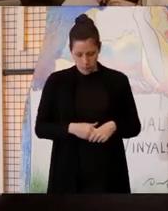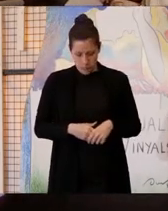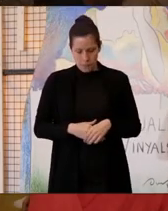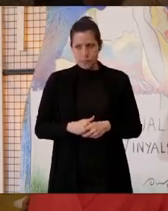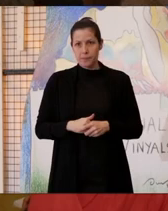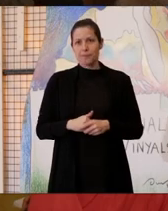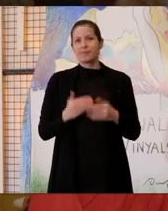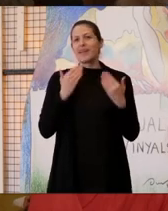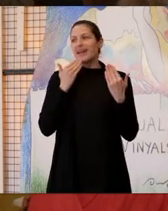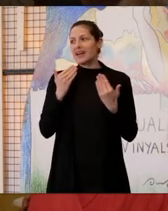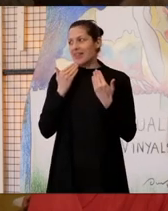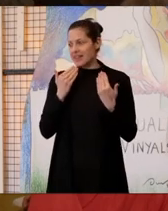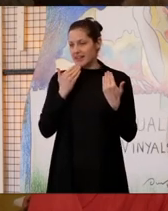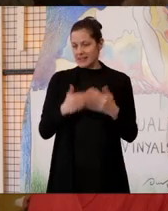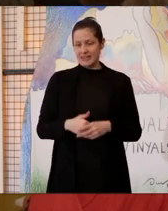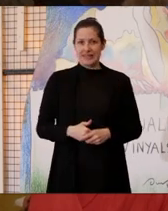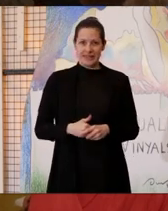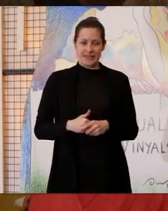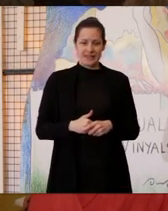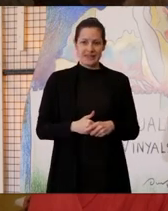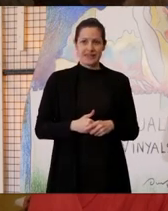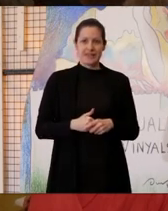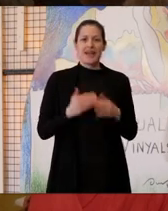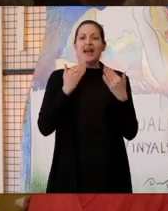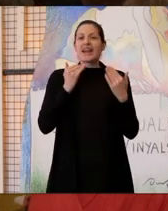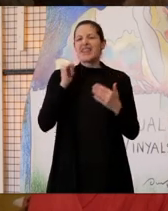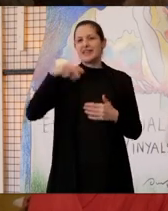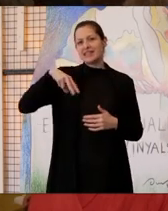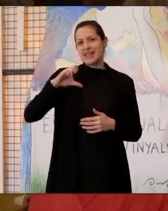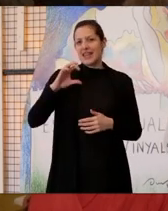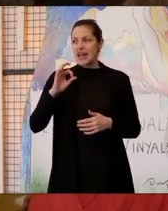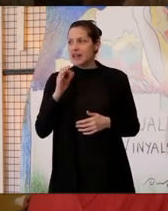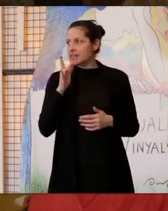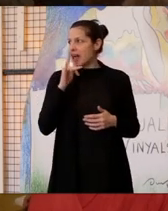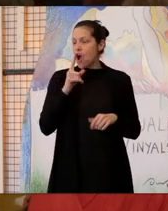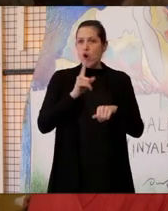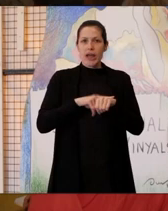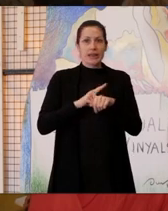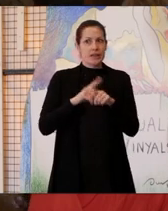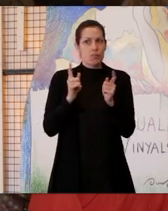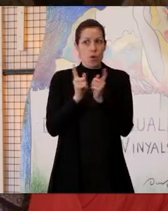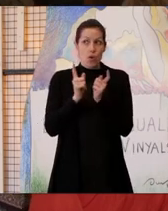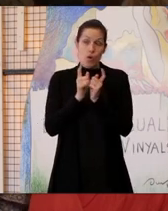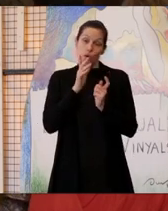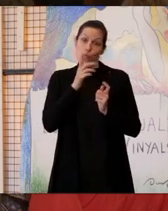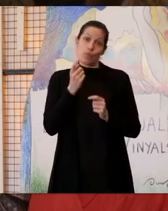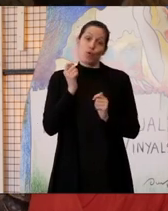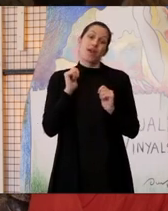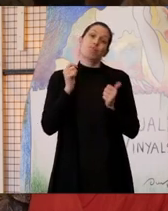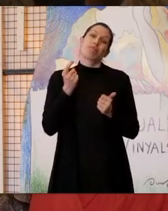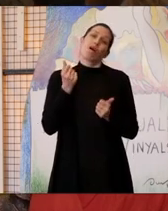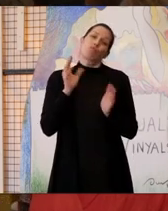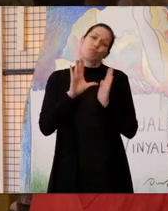Muchísimas gracias Muchísimas gracias Inés tenemos muy poquito tiempo porque hemos empezado más tarde por